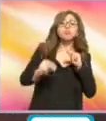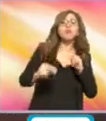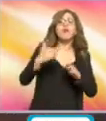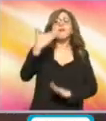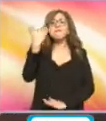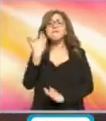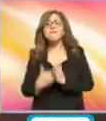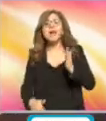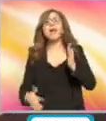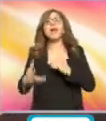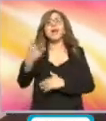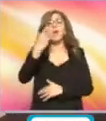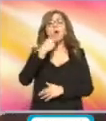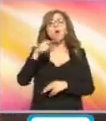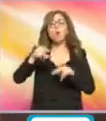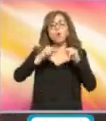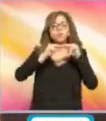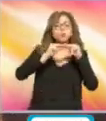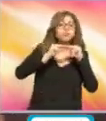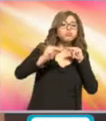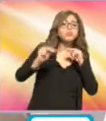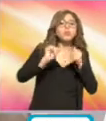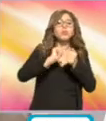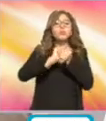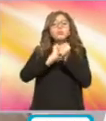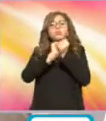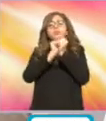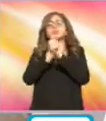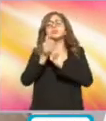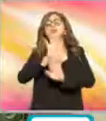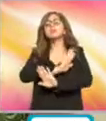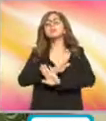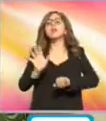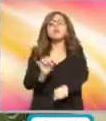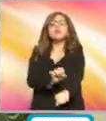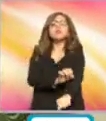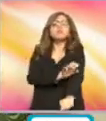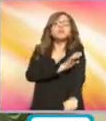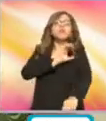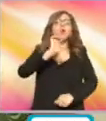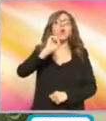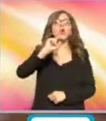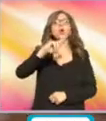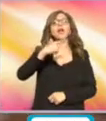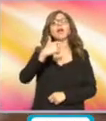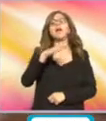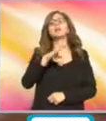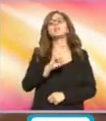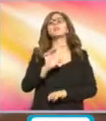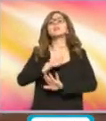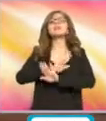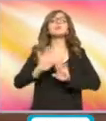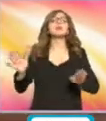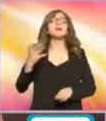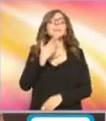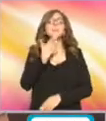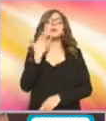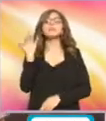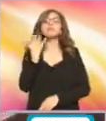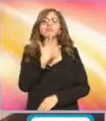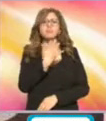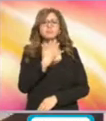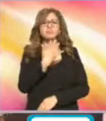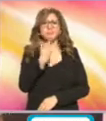la mujer, ellos tienen una eyaculación y es decir, ya tuvieron un orgasmo y les vale gorro la mujer. Quiero decirles que esta idea del